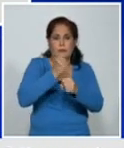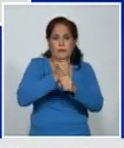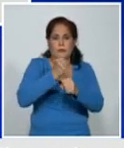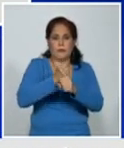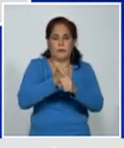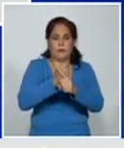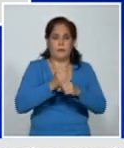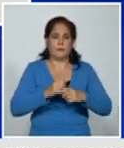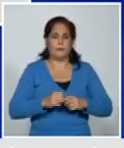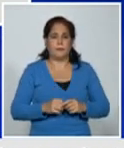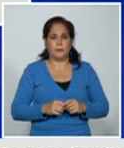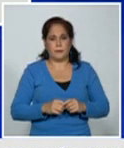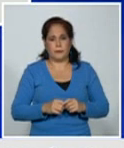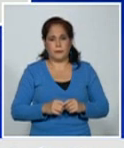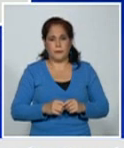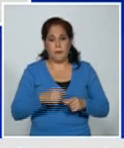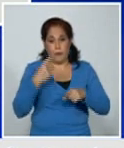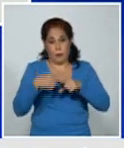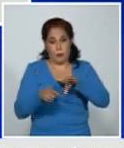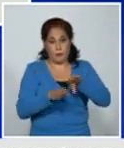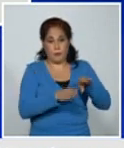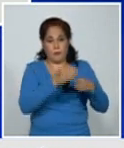transmisión. Y Santiago de Cuba,